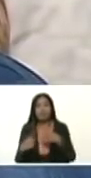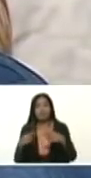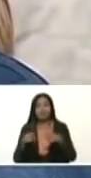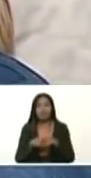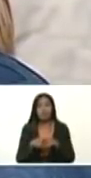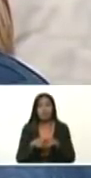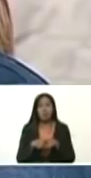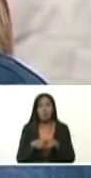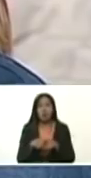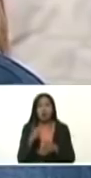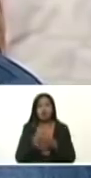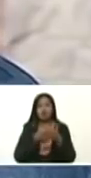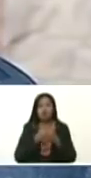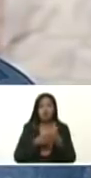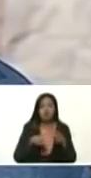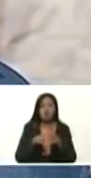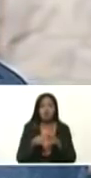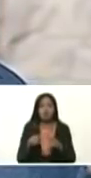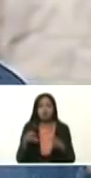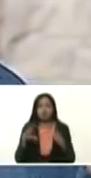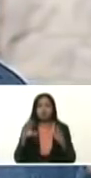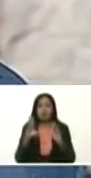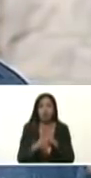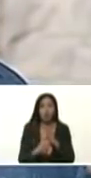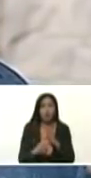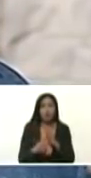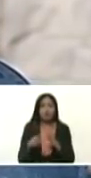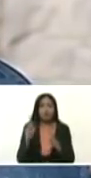y las guerras contra los sabotajes.